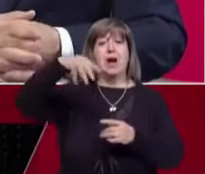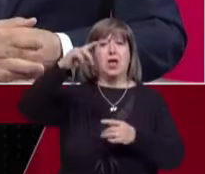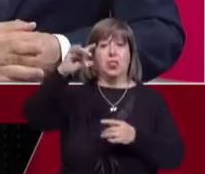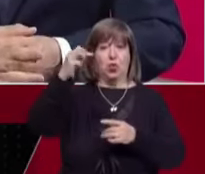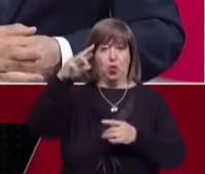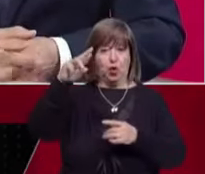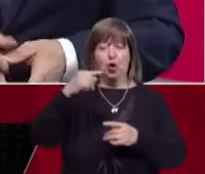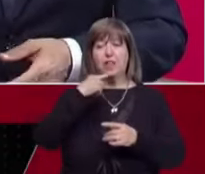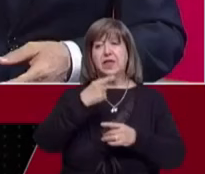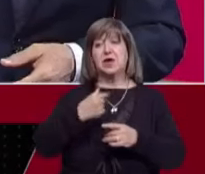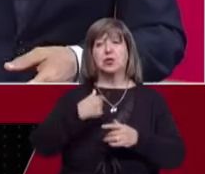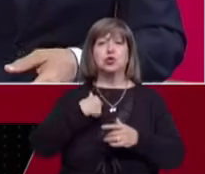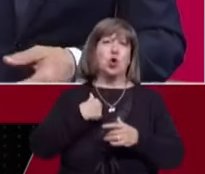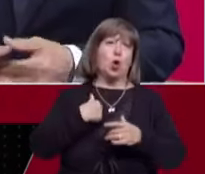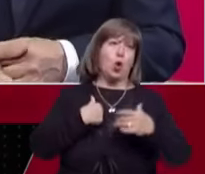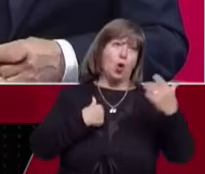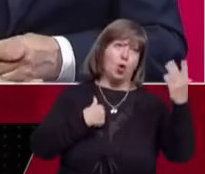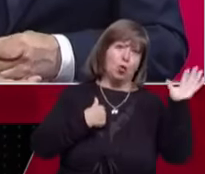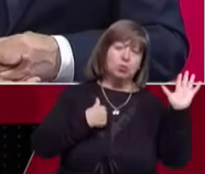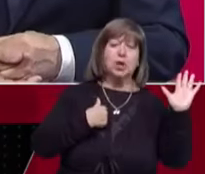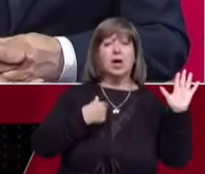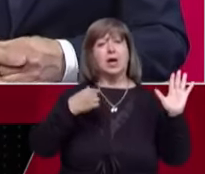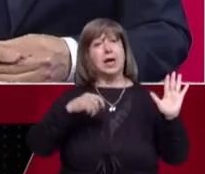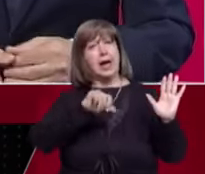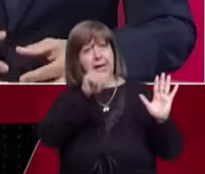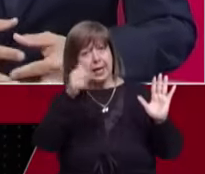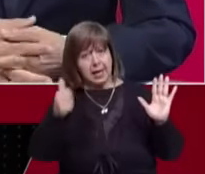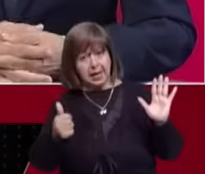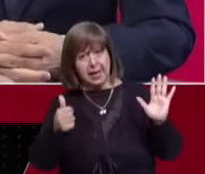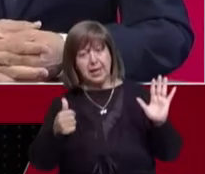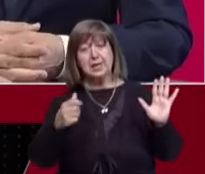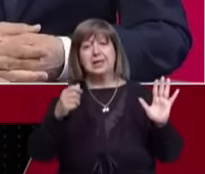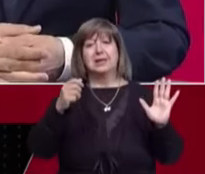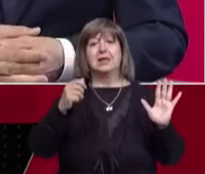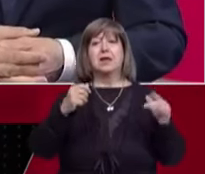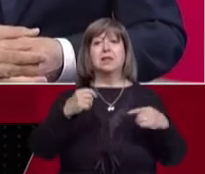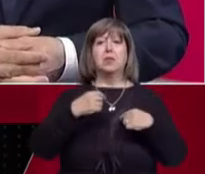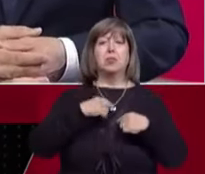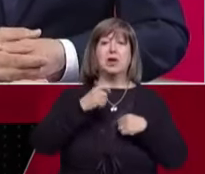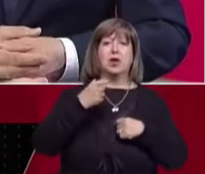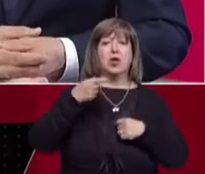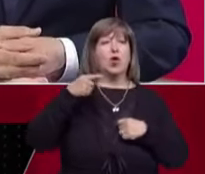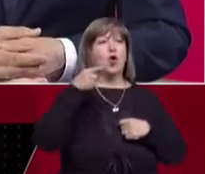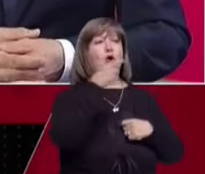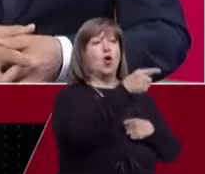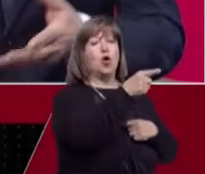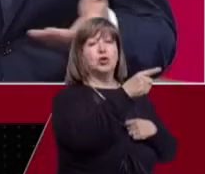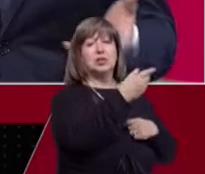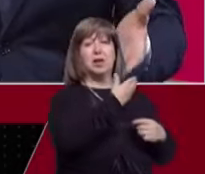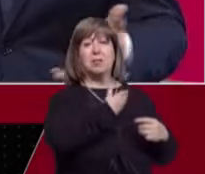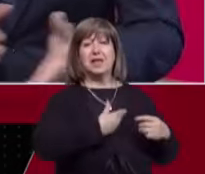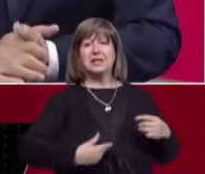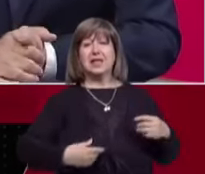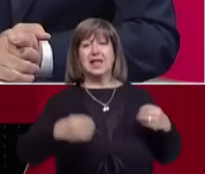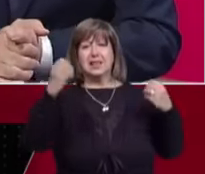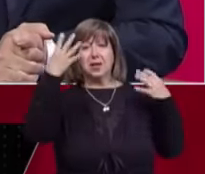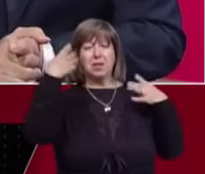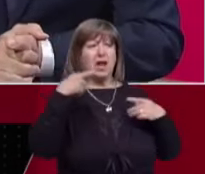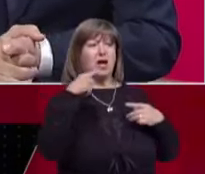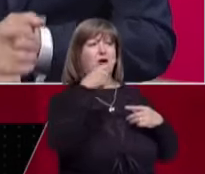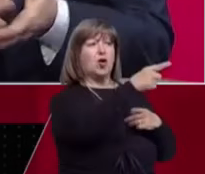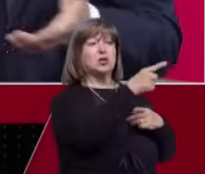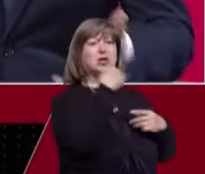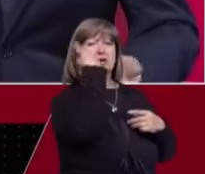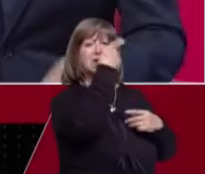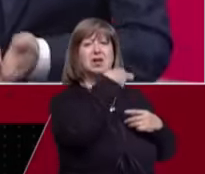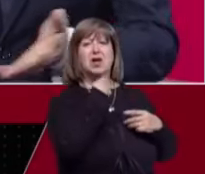ganador, Maduro también tuvo sus palabras dirigidas a Javier Milei. Lo trató hasta de feo. Sí. Dice, sí.